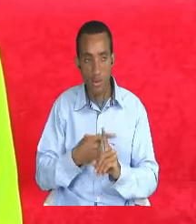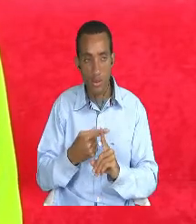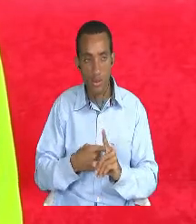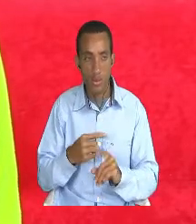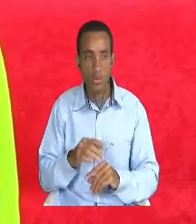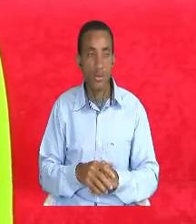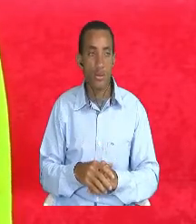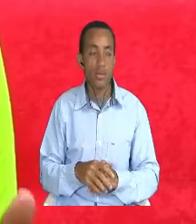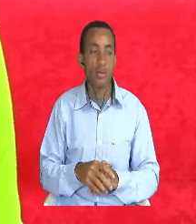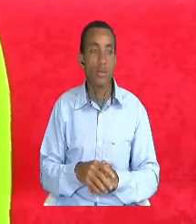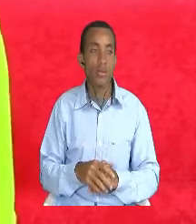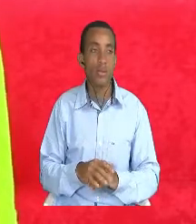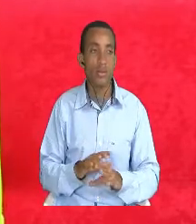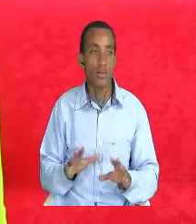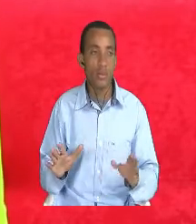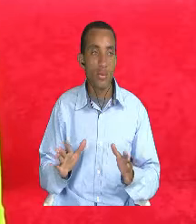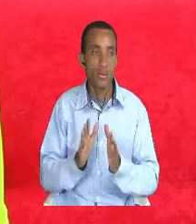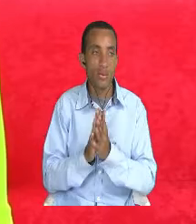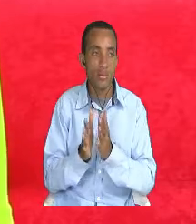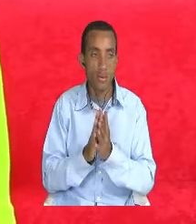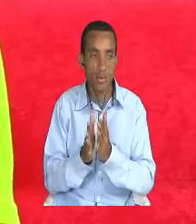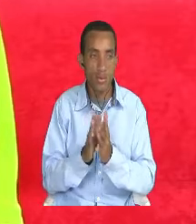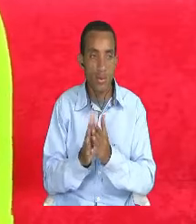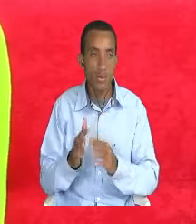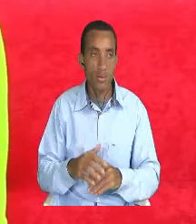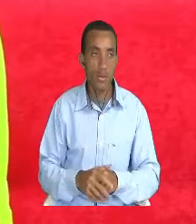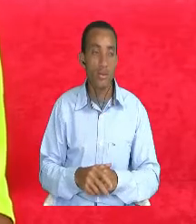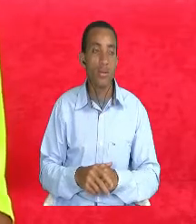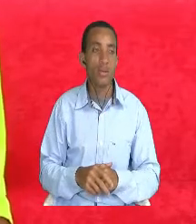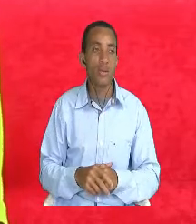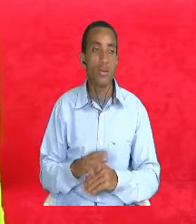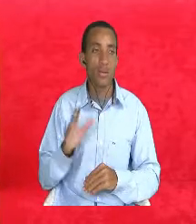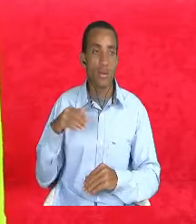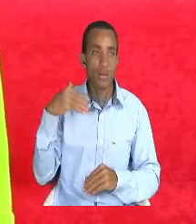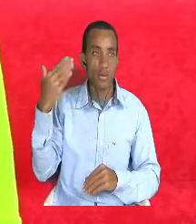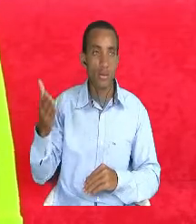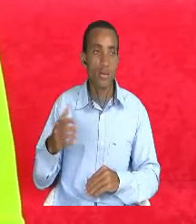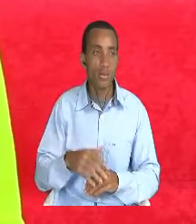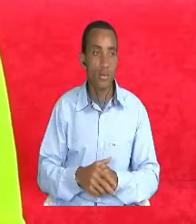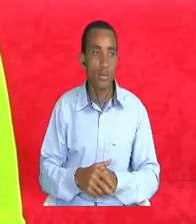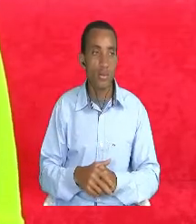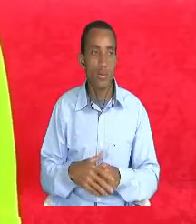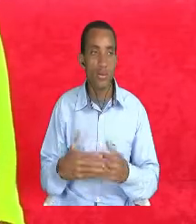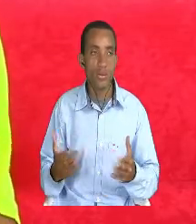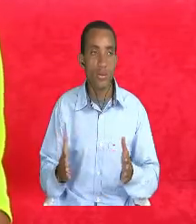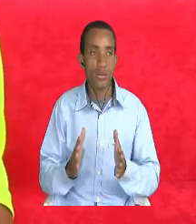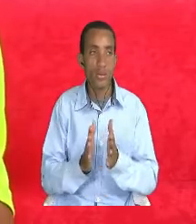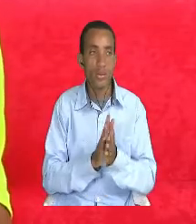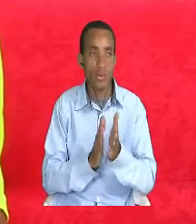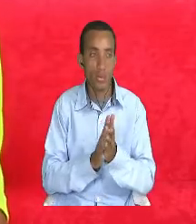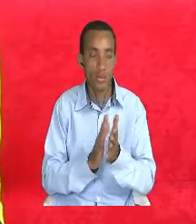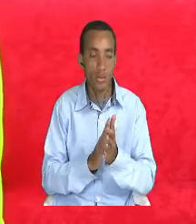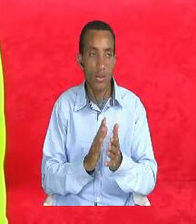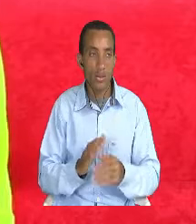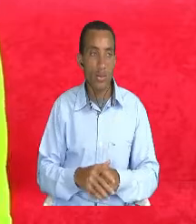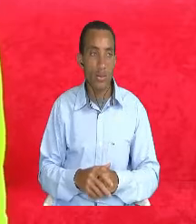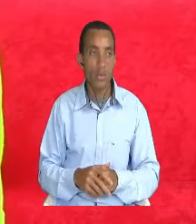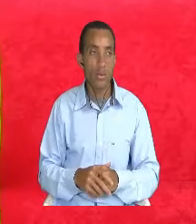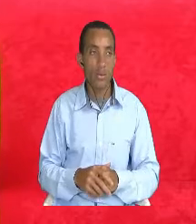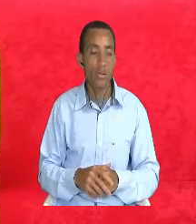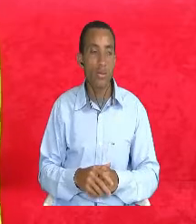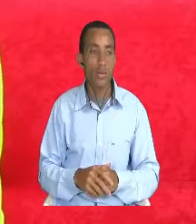está usando ahorita por el momento de lunes a jueves en ruta a partir de las 6:30. Es una pista en la que usted trota,